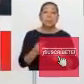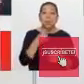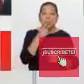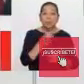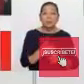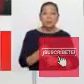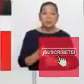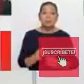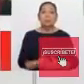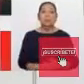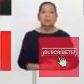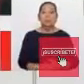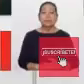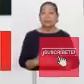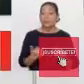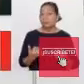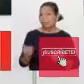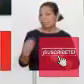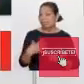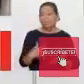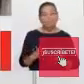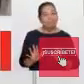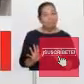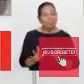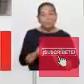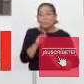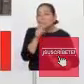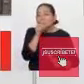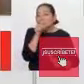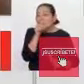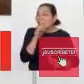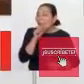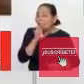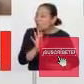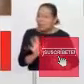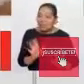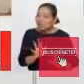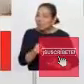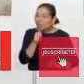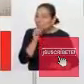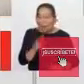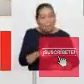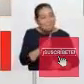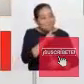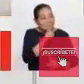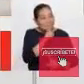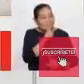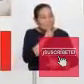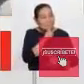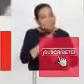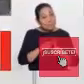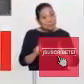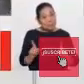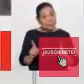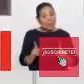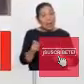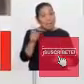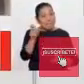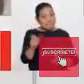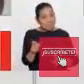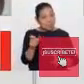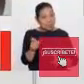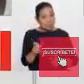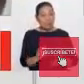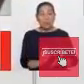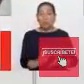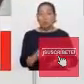secuestro? Fíjese, esa información nosotros lo mantenemos en reserva, pues no podemos alertar a los delincuentes, pero lo único que le pedimos a la ciudadanía es que